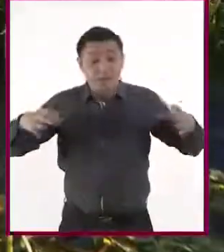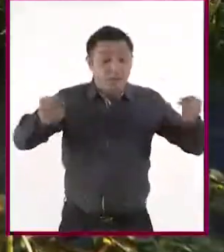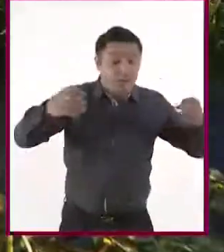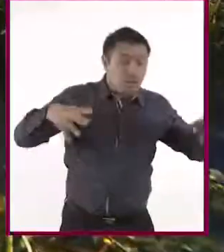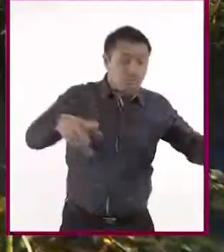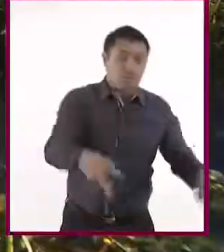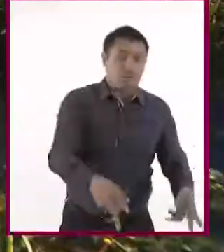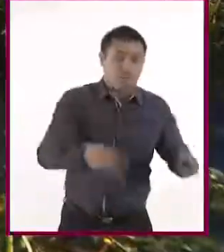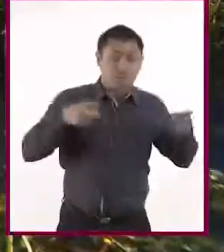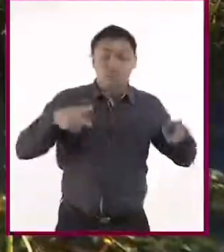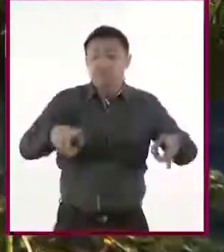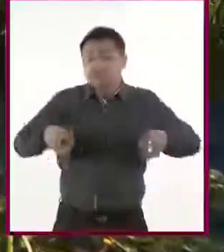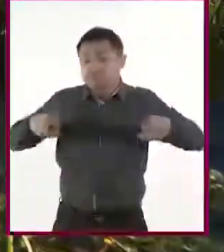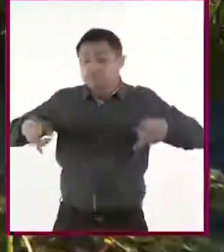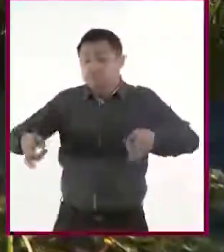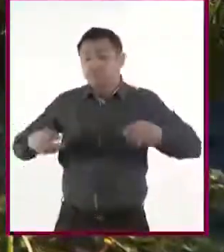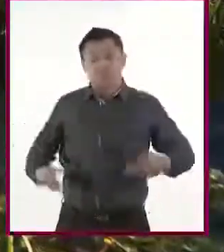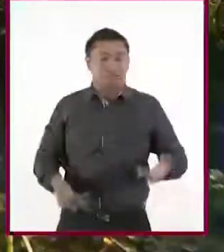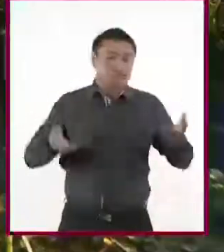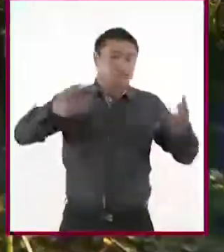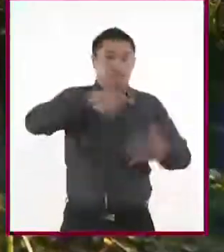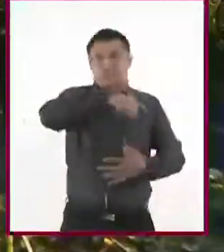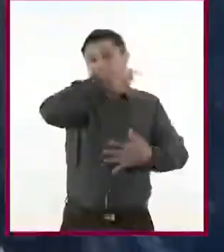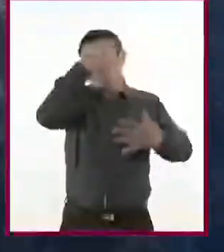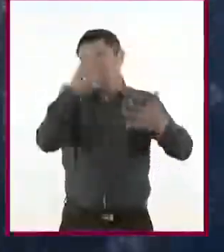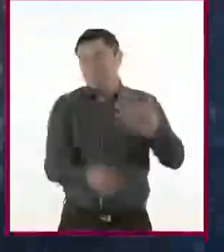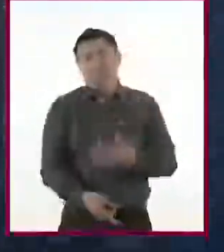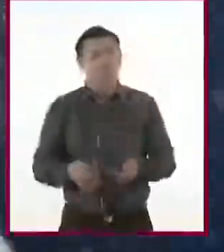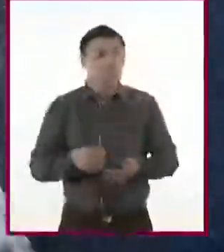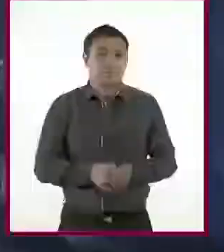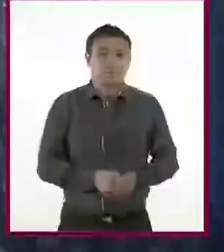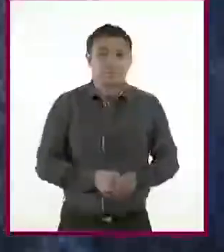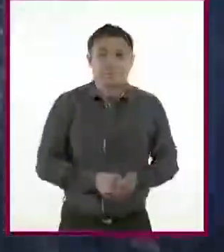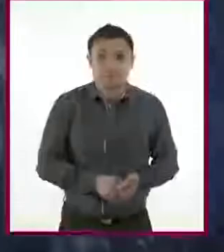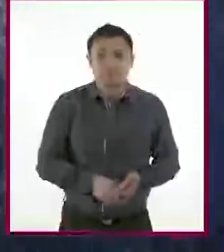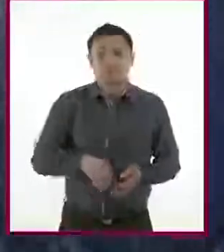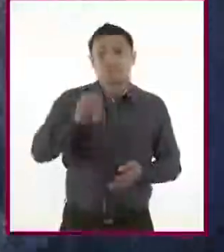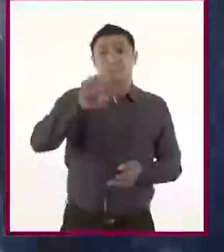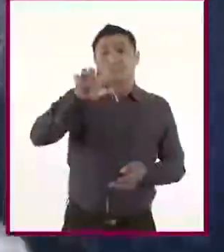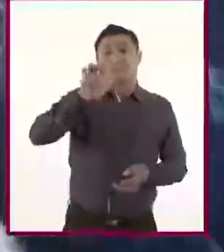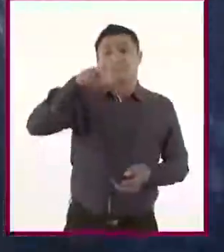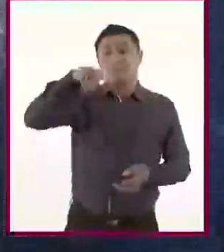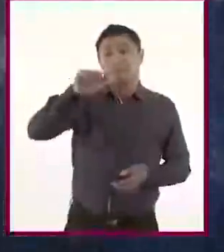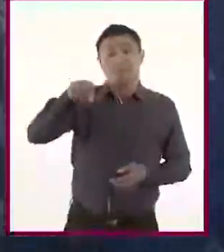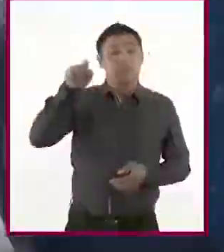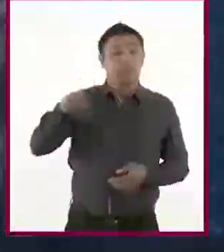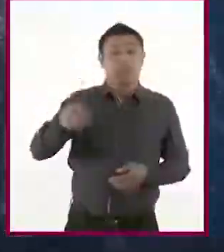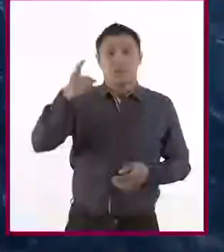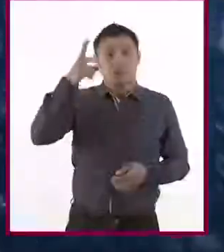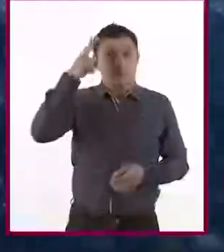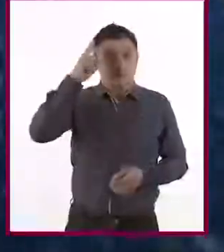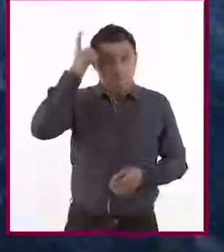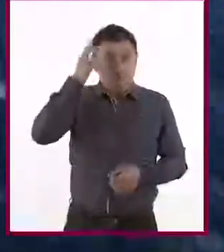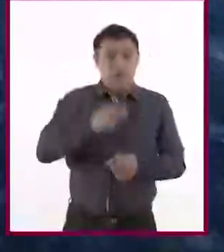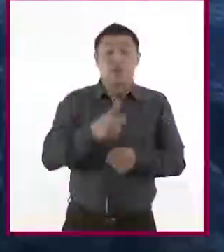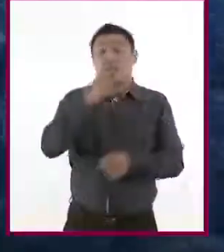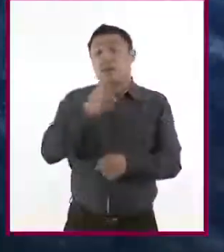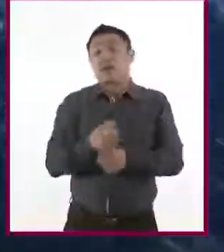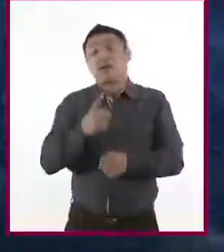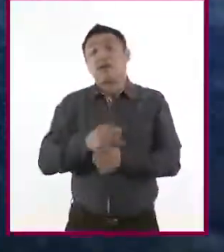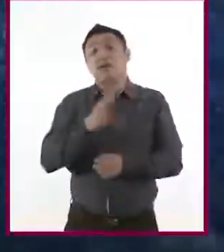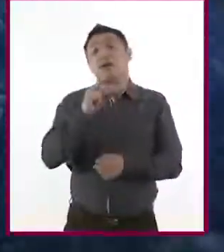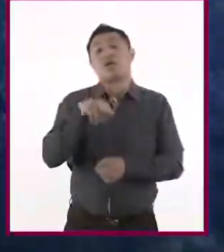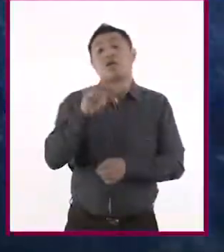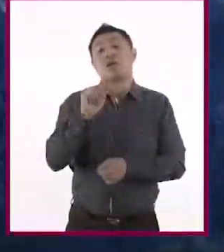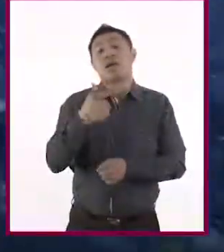México. A estas se suman mineras y grandes terratenientes agrícolas. Elena Burns, subdirectora general de Administración del Agua en la